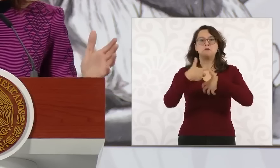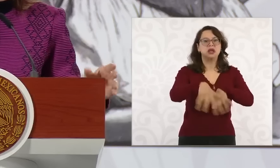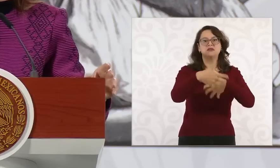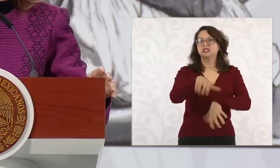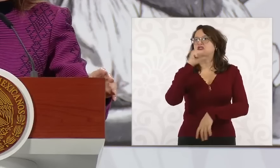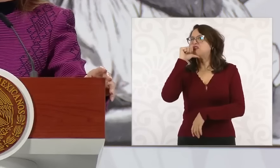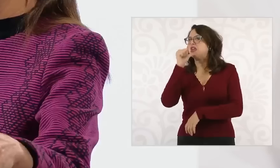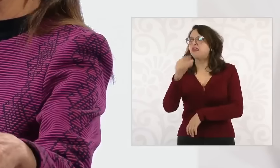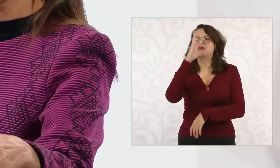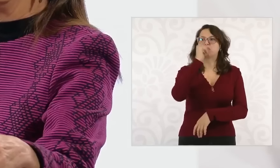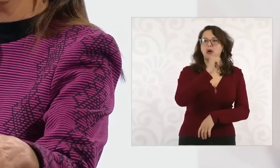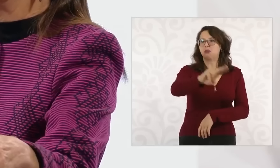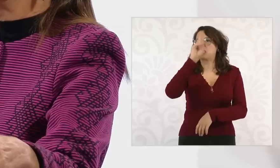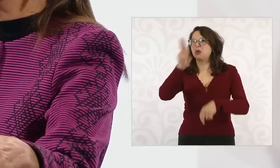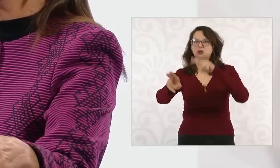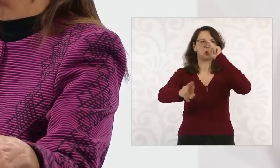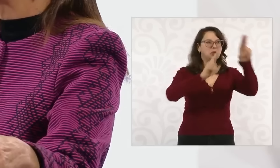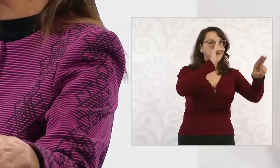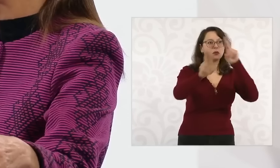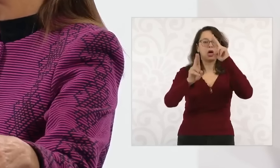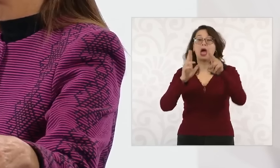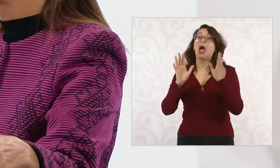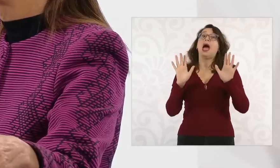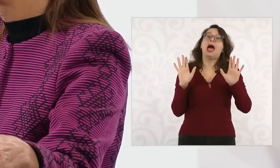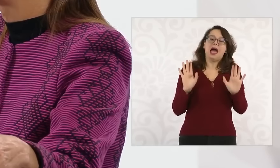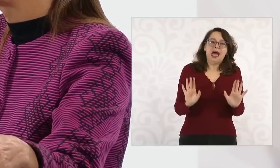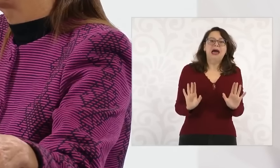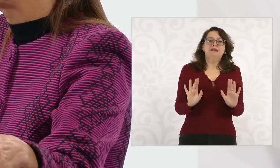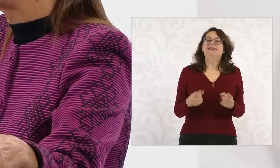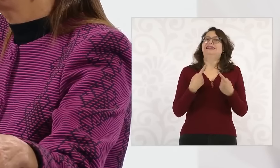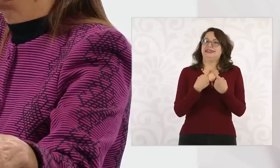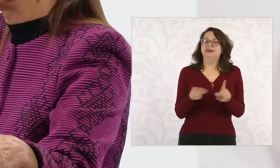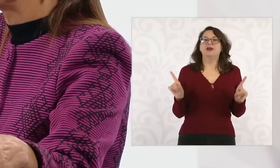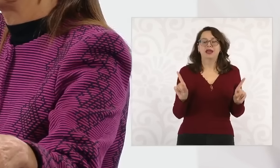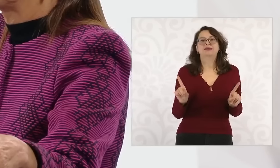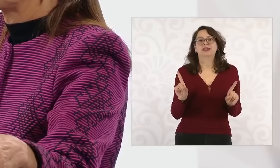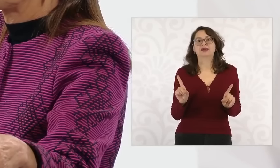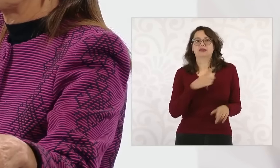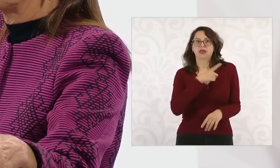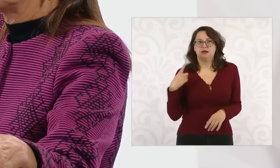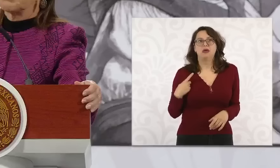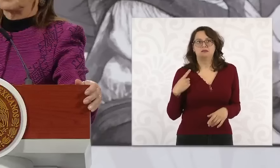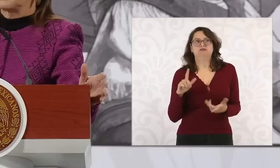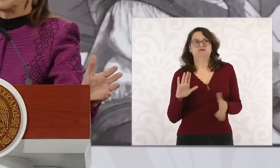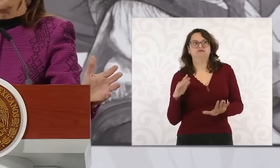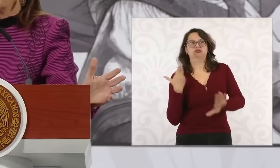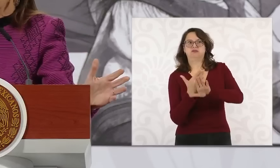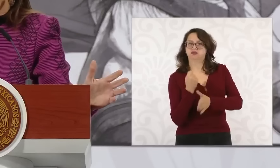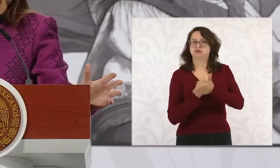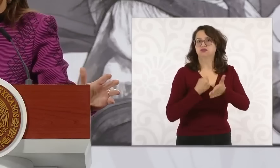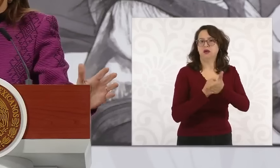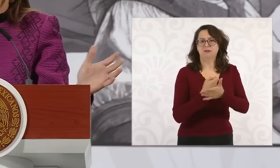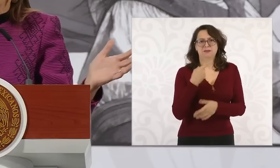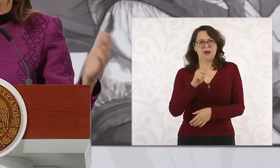pues incluso surgen otras formas de lucha. Pero aquí en